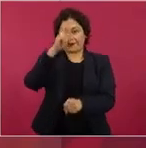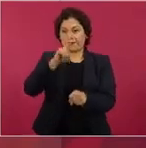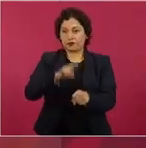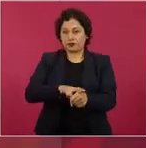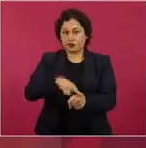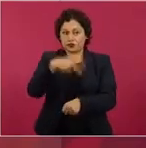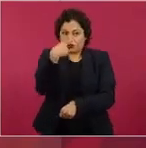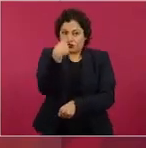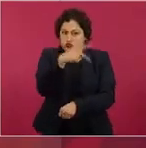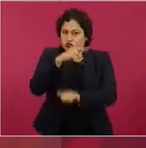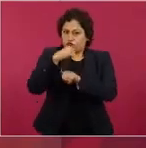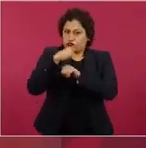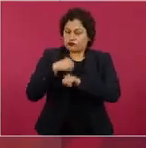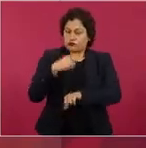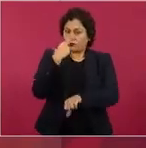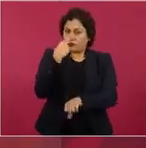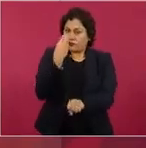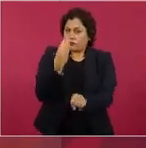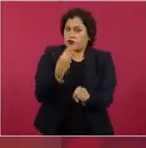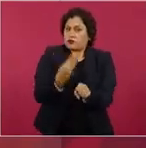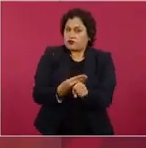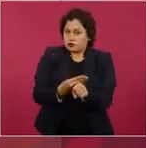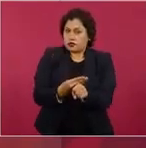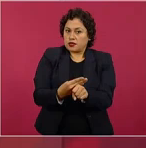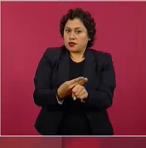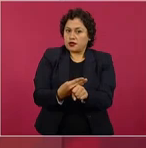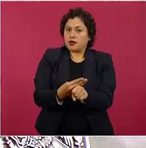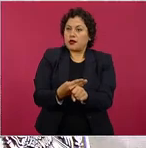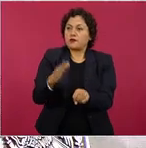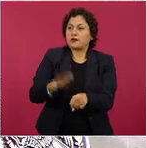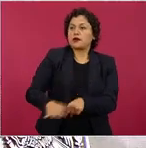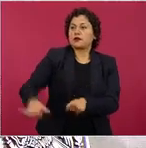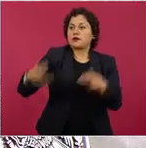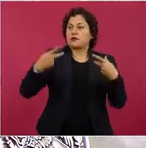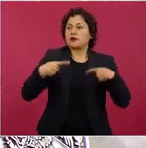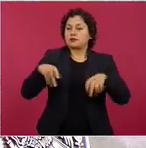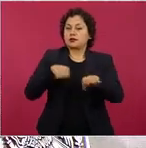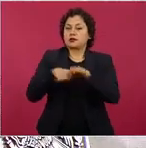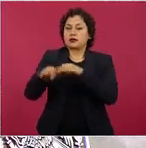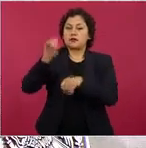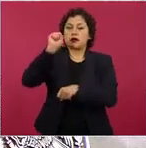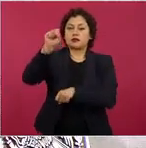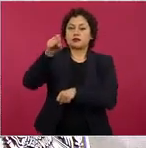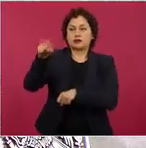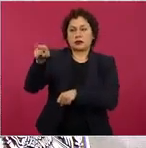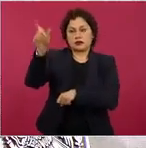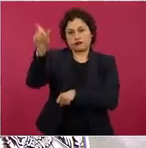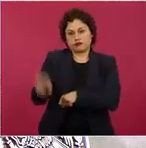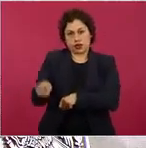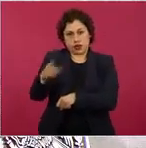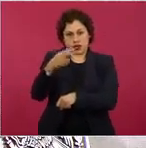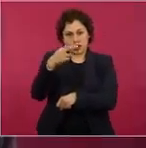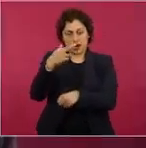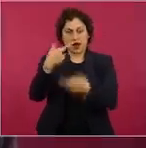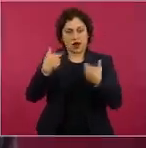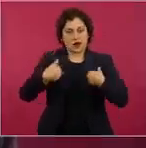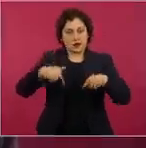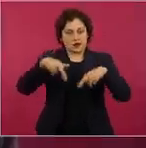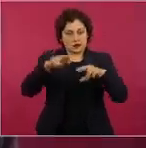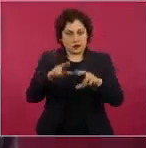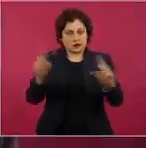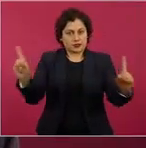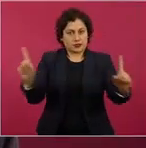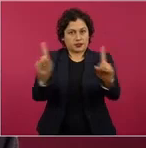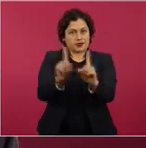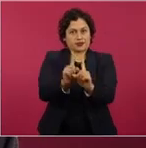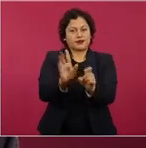que tiene que ver con la representación de los trabajadores, es donde se firma el contrato